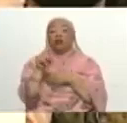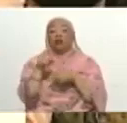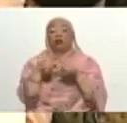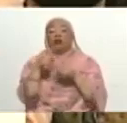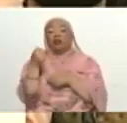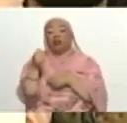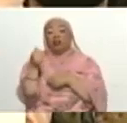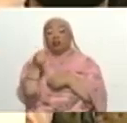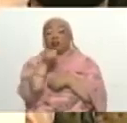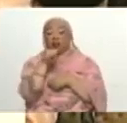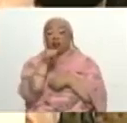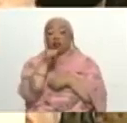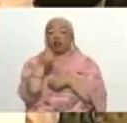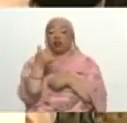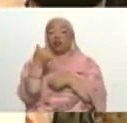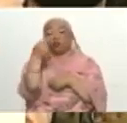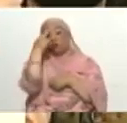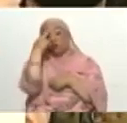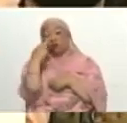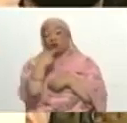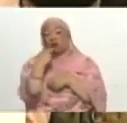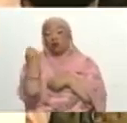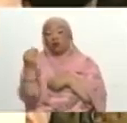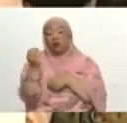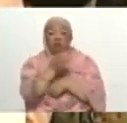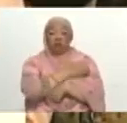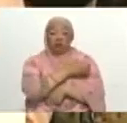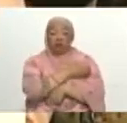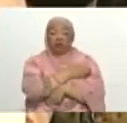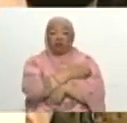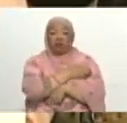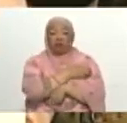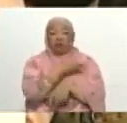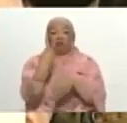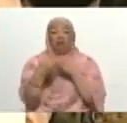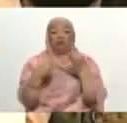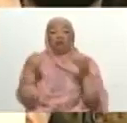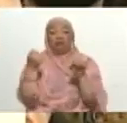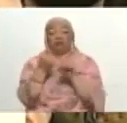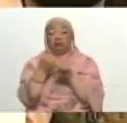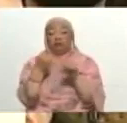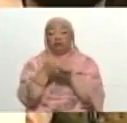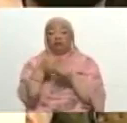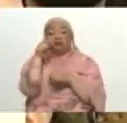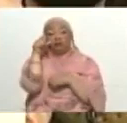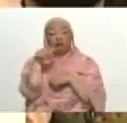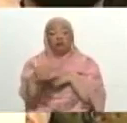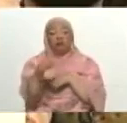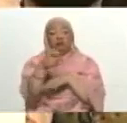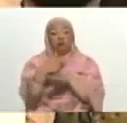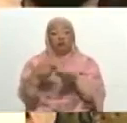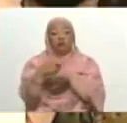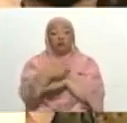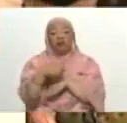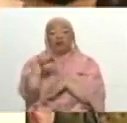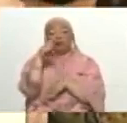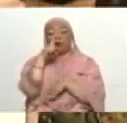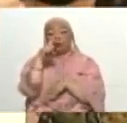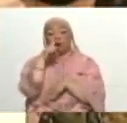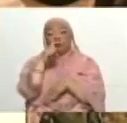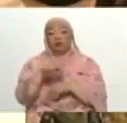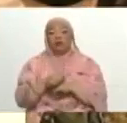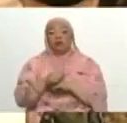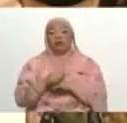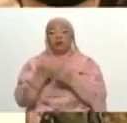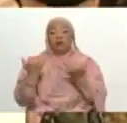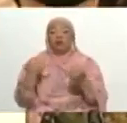acordados por los técnicos de la oposición y propuestos por los ministerios del Poder Popular del gobierno del presidente Maduro. Y en este momento